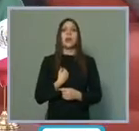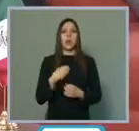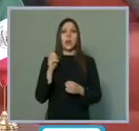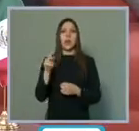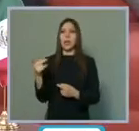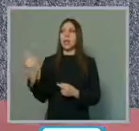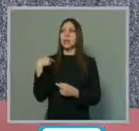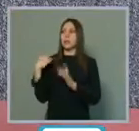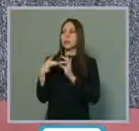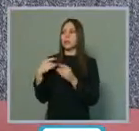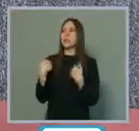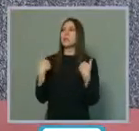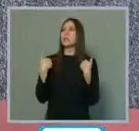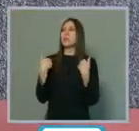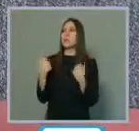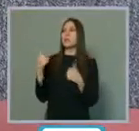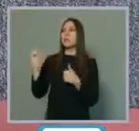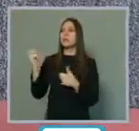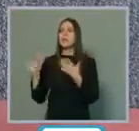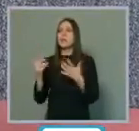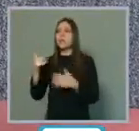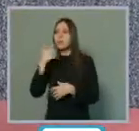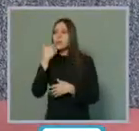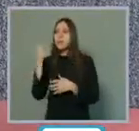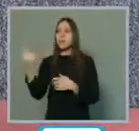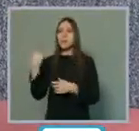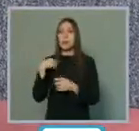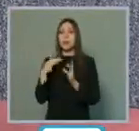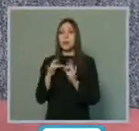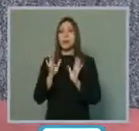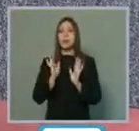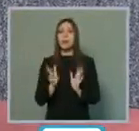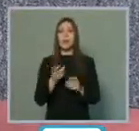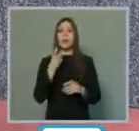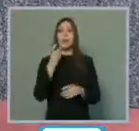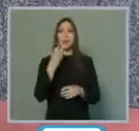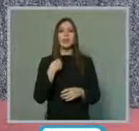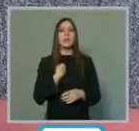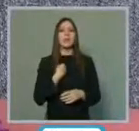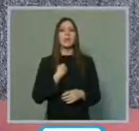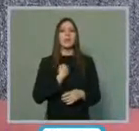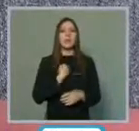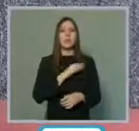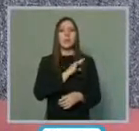intención de lo que él quiere, de lo que él pretende y bajo esa figura, digamos que subsano